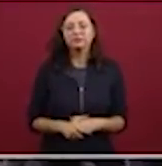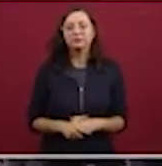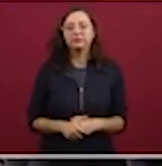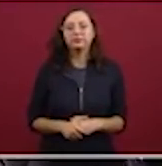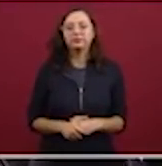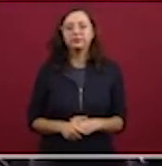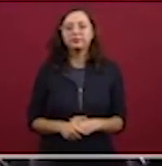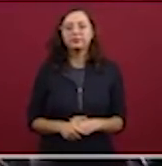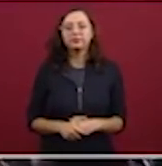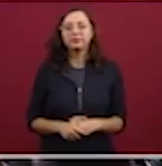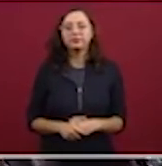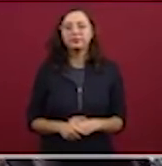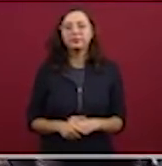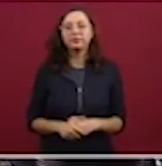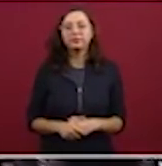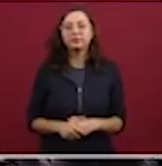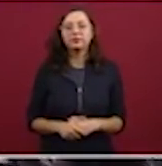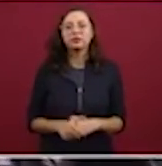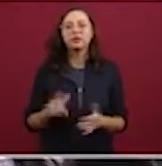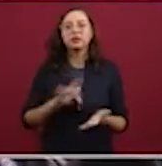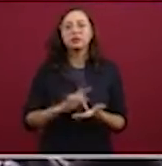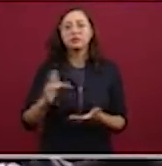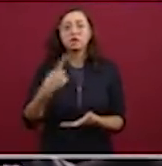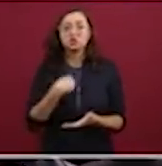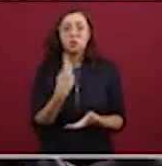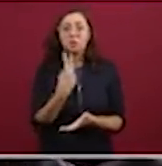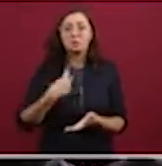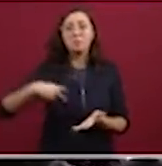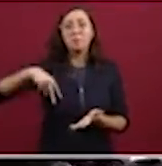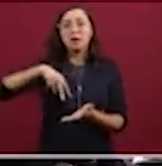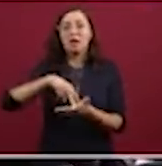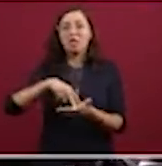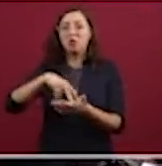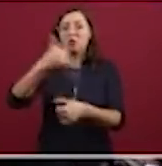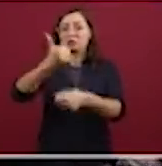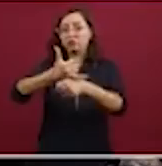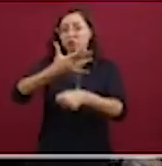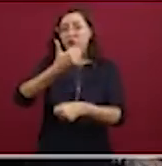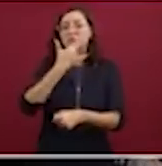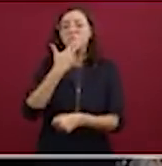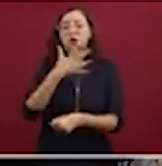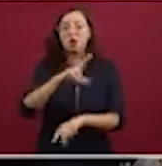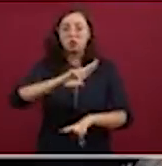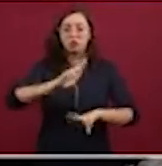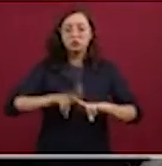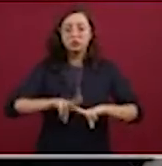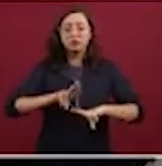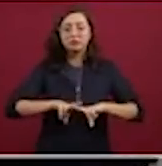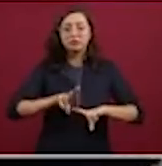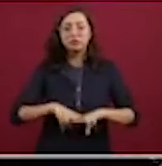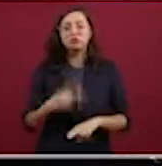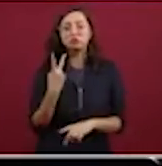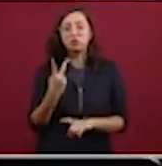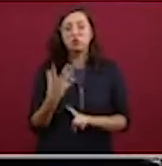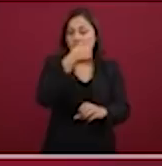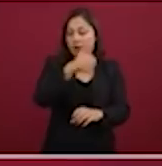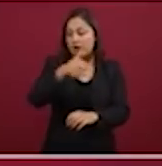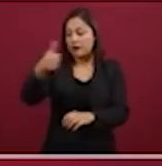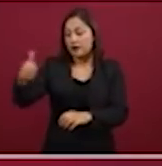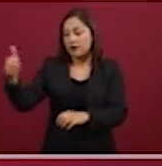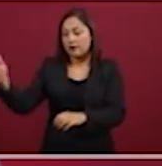propósito de que puedan atender las necesidades de los planteles y reciban presupuesto directo de la tesorería de la federación